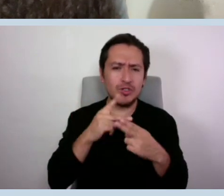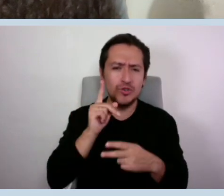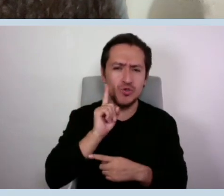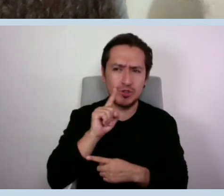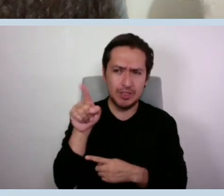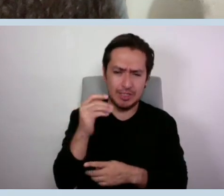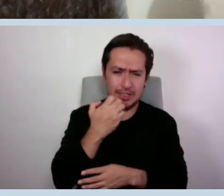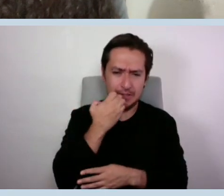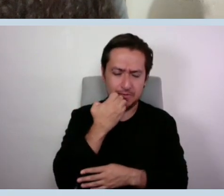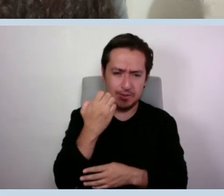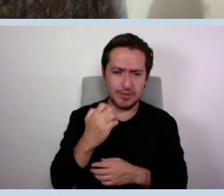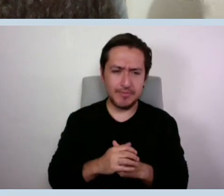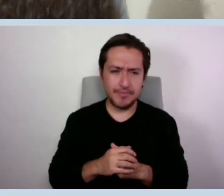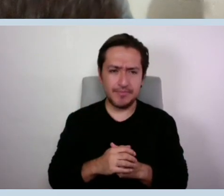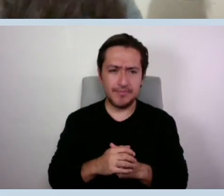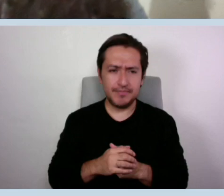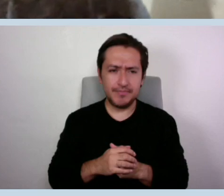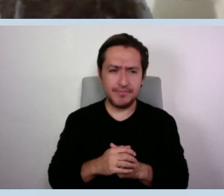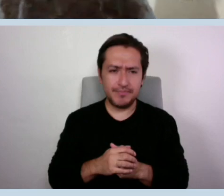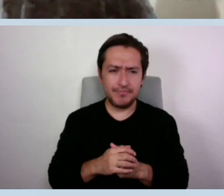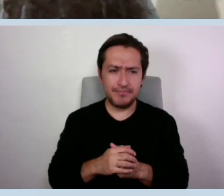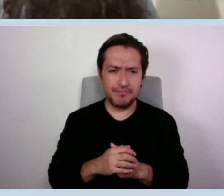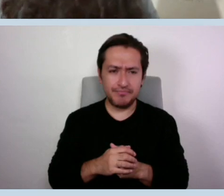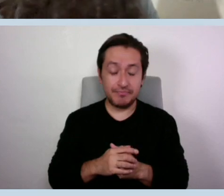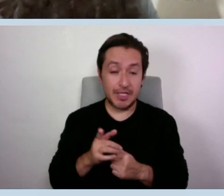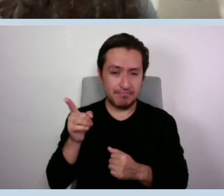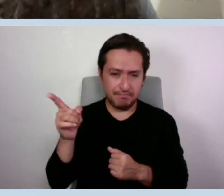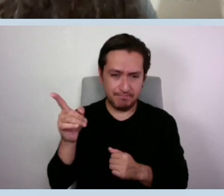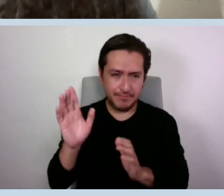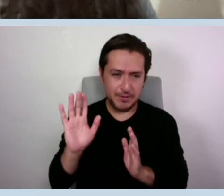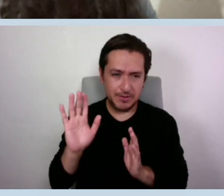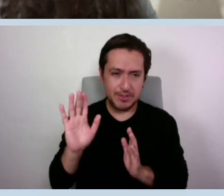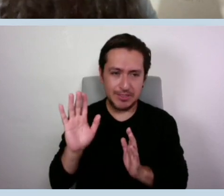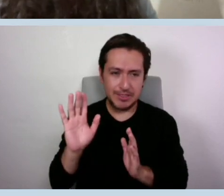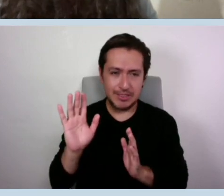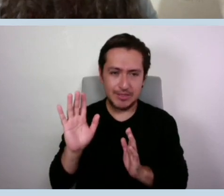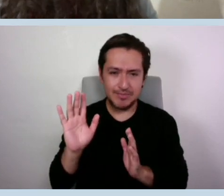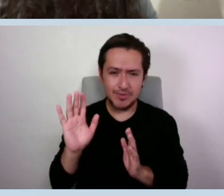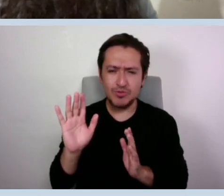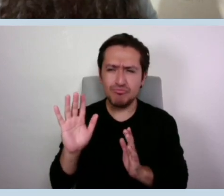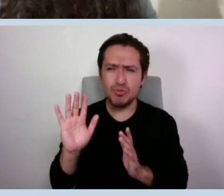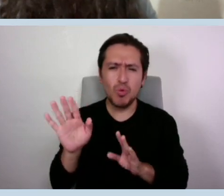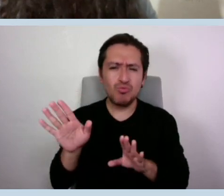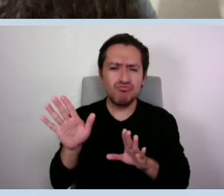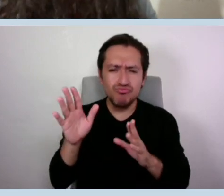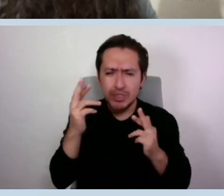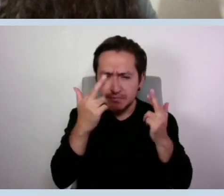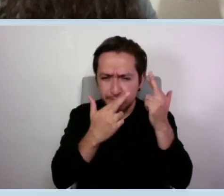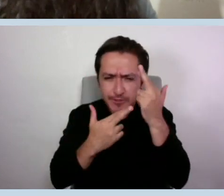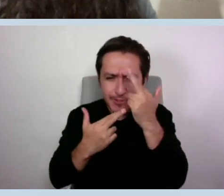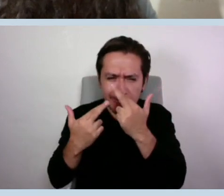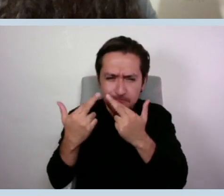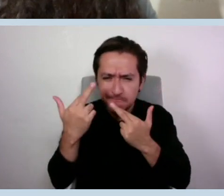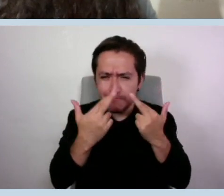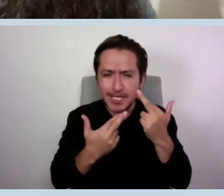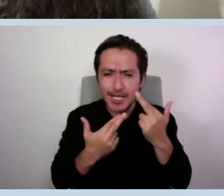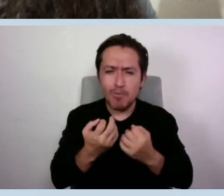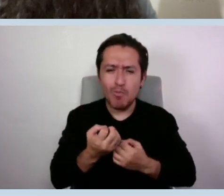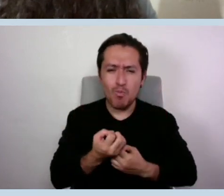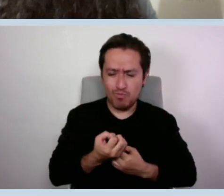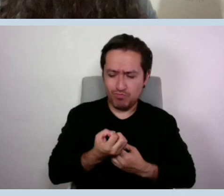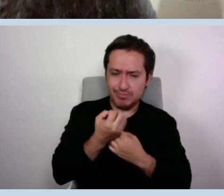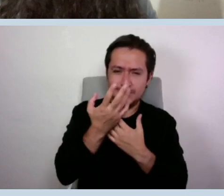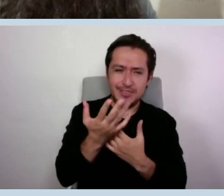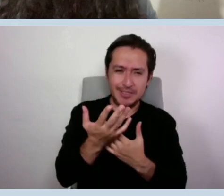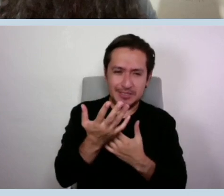y él nos nos dejaba como hacer un análisis de poética eso son términos así rimbombantes